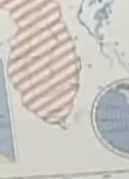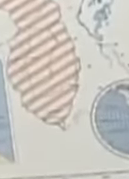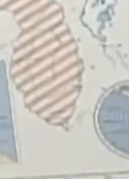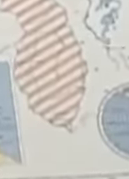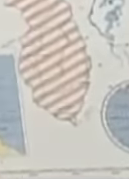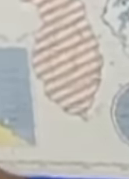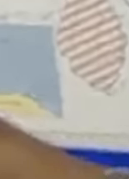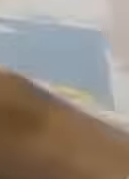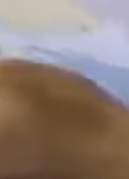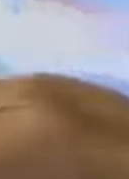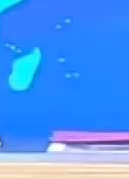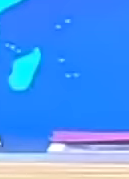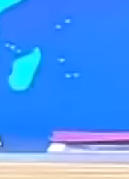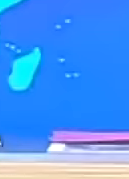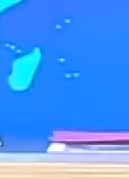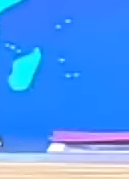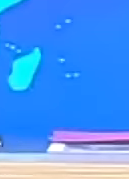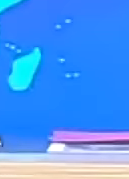gente manipulando.